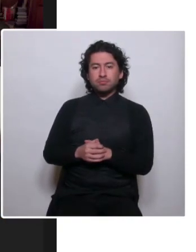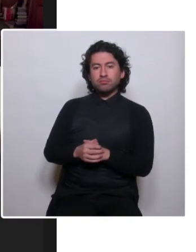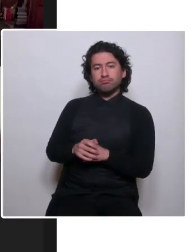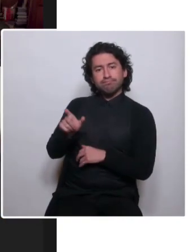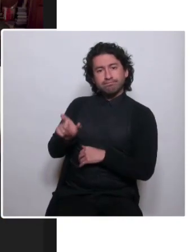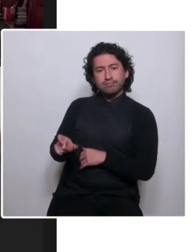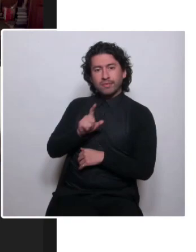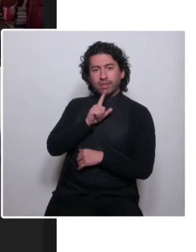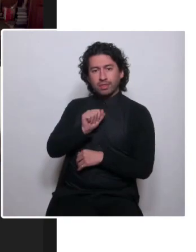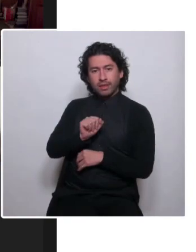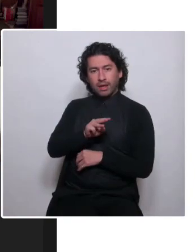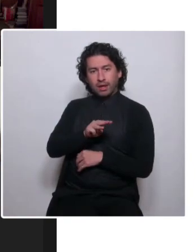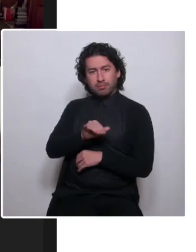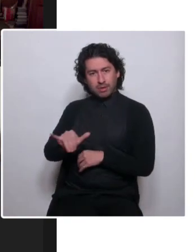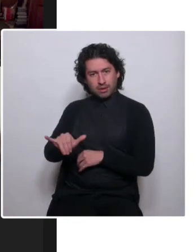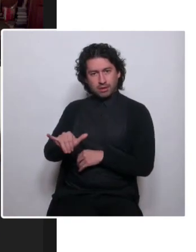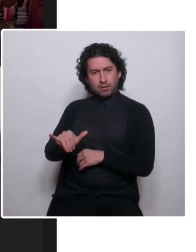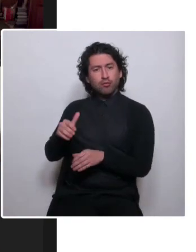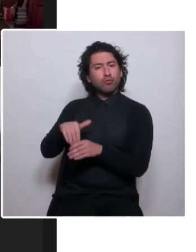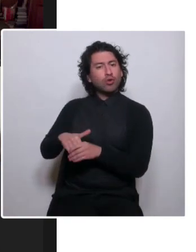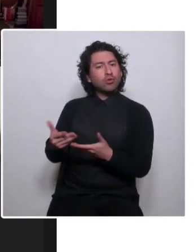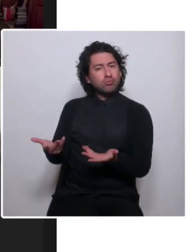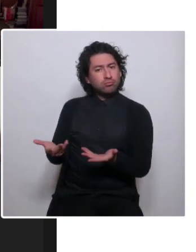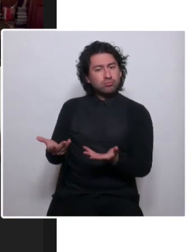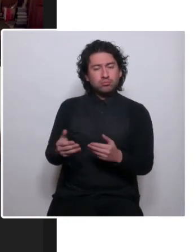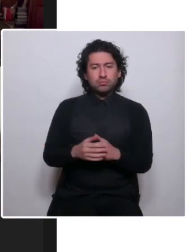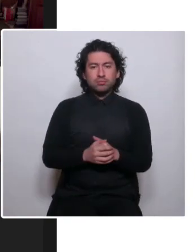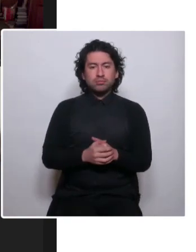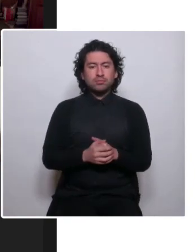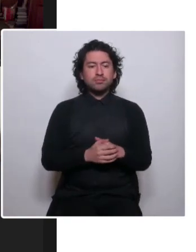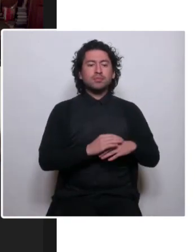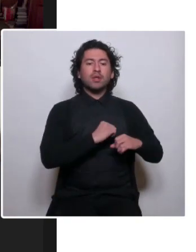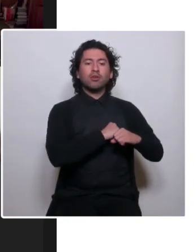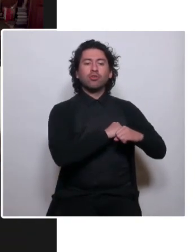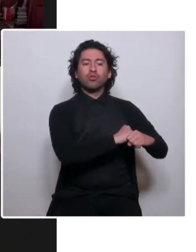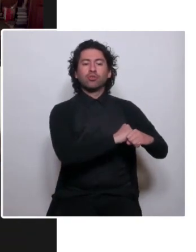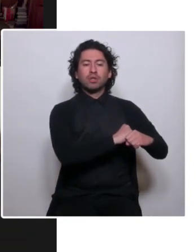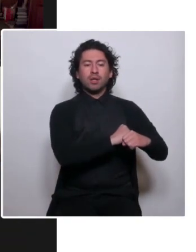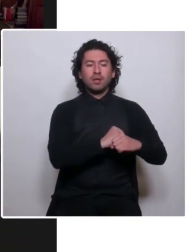Convencional Tami Pustilnik, ¿cómo vota? En contra.